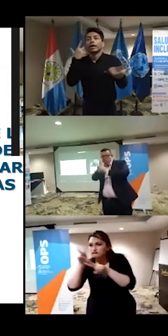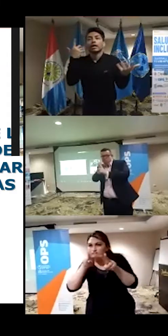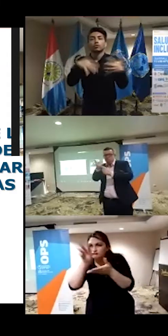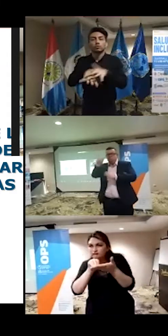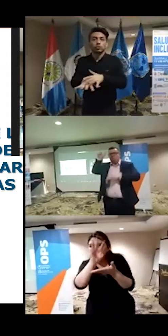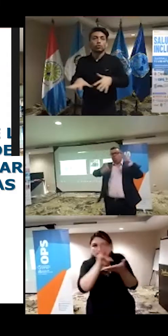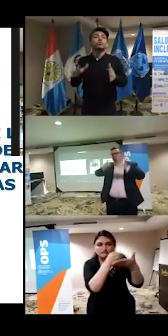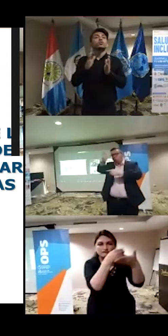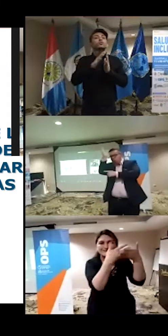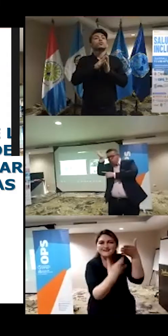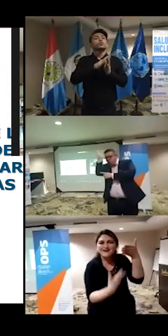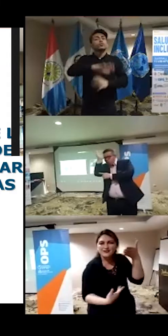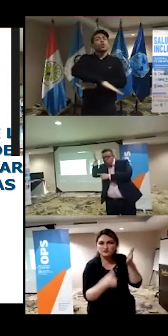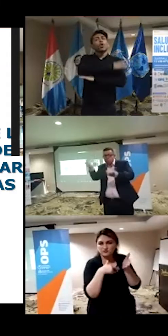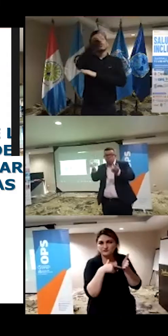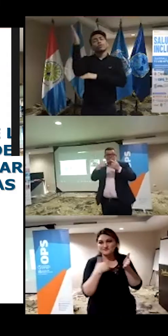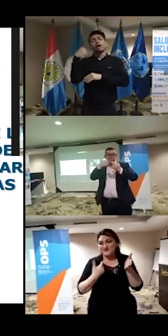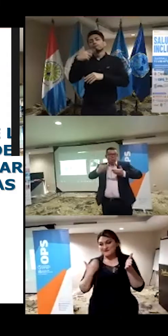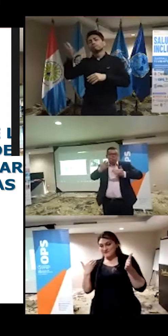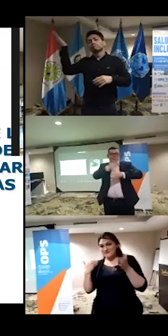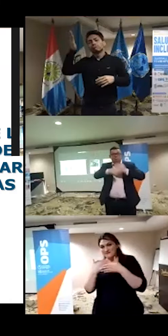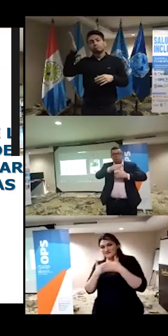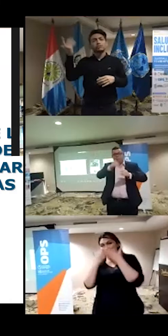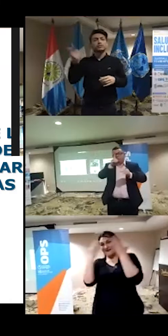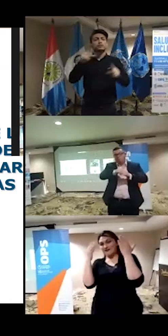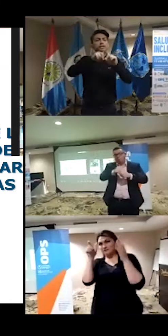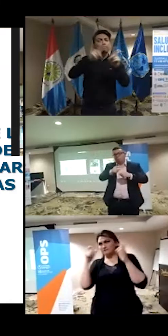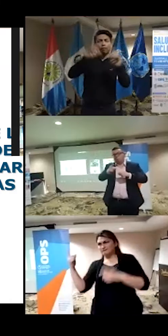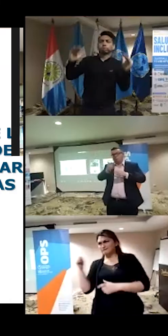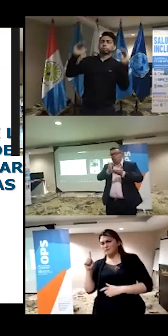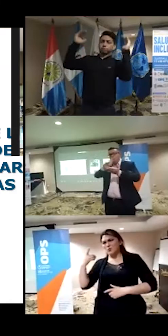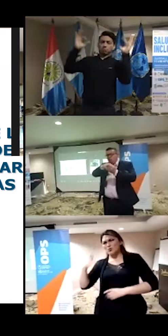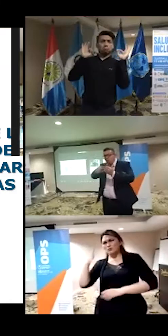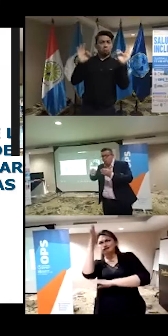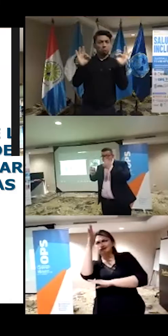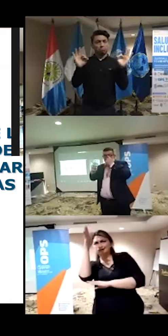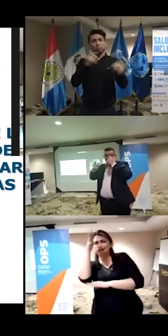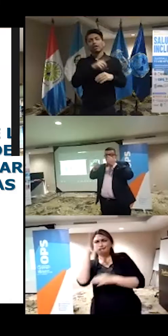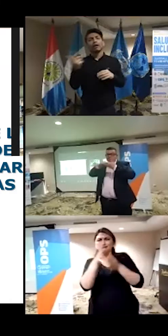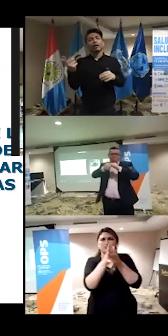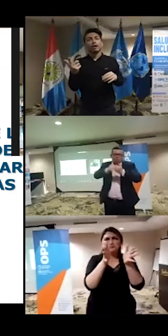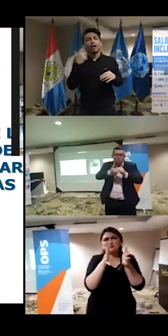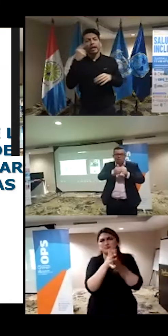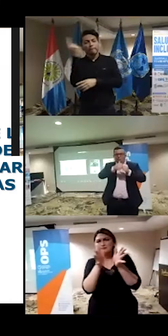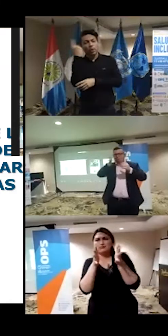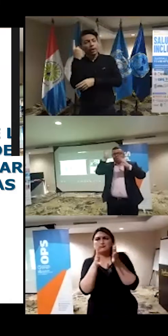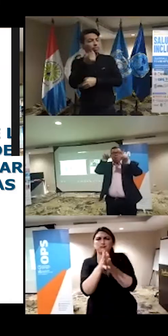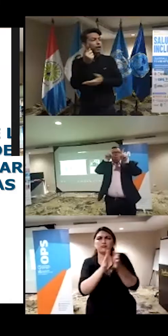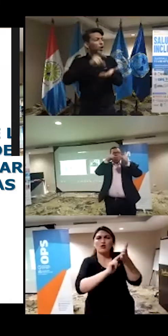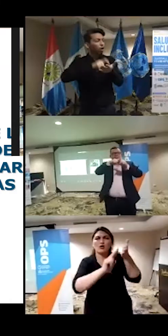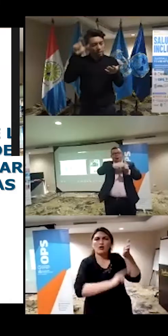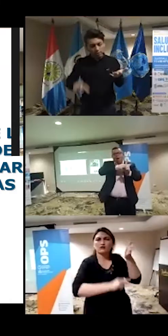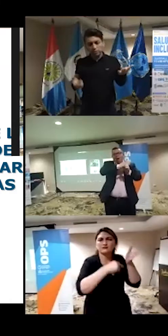Durante toda la mañana hemos estado disertando con ponentes de muy alta calidad, un poco sobre la importancia de la convención, sobre